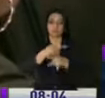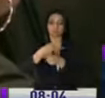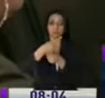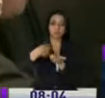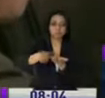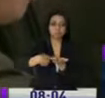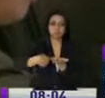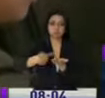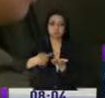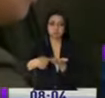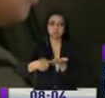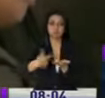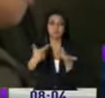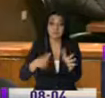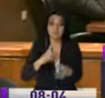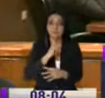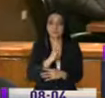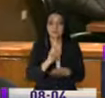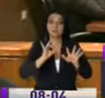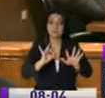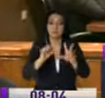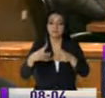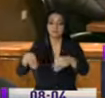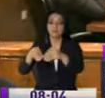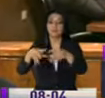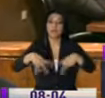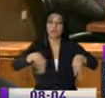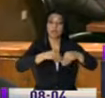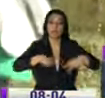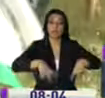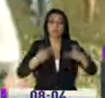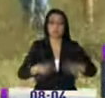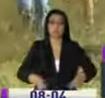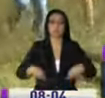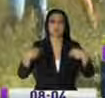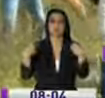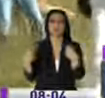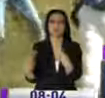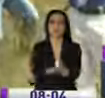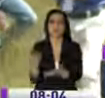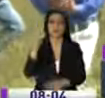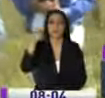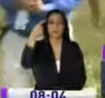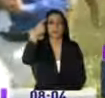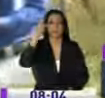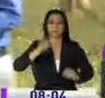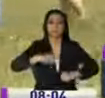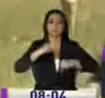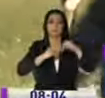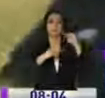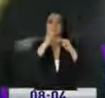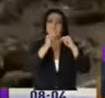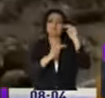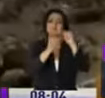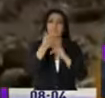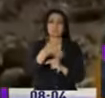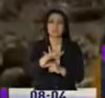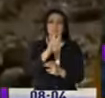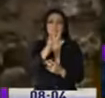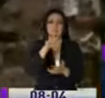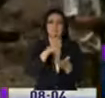análisis en el que se determinó que 7 predios más serán entregados al gobierno, en donde se podrán construir alrededor de